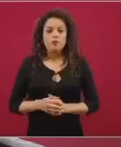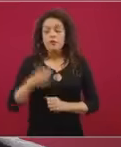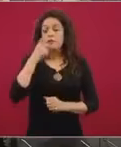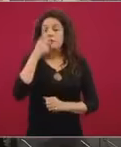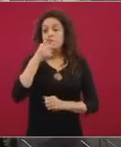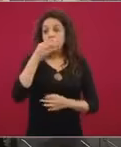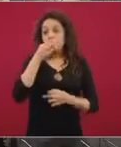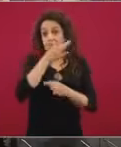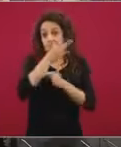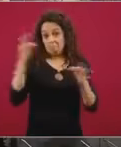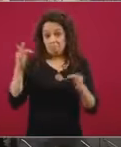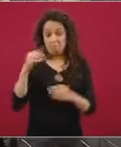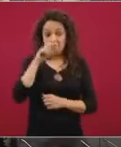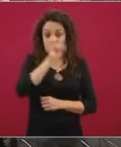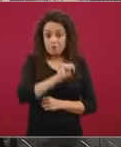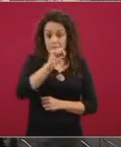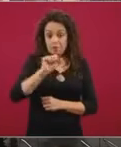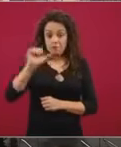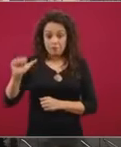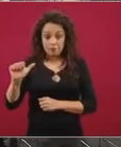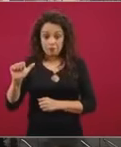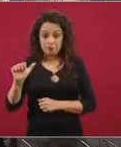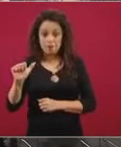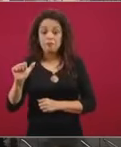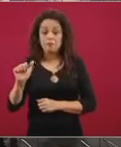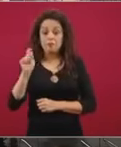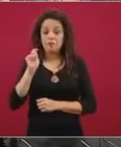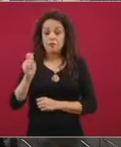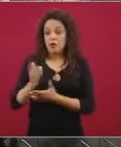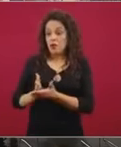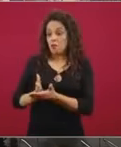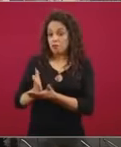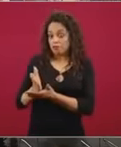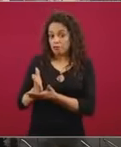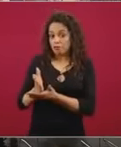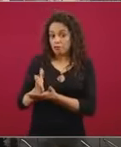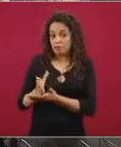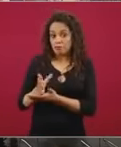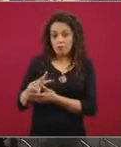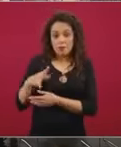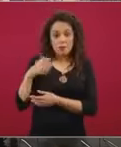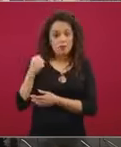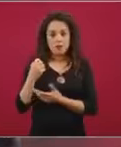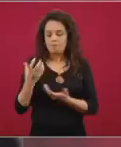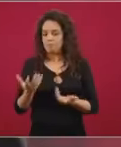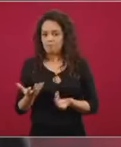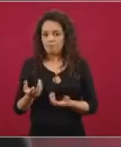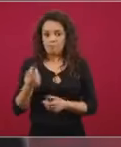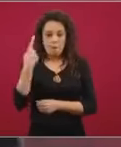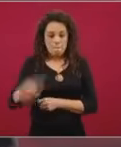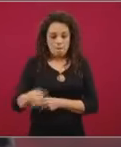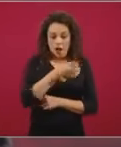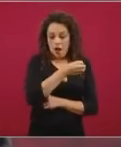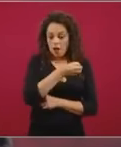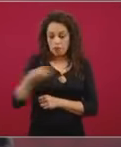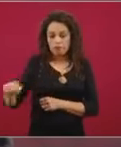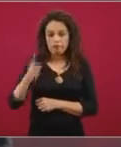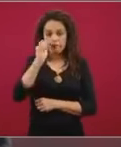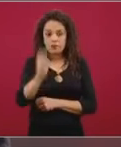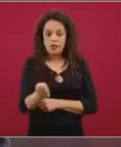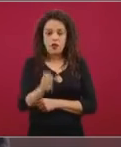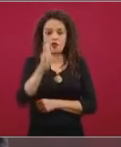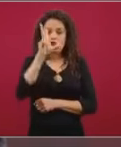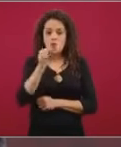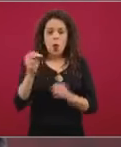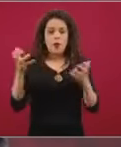Secretaría de Salud actuara invocando las atribuciones que tiene, ordenando la suspensión de las